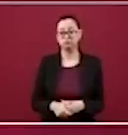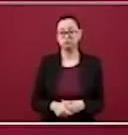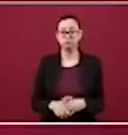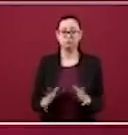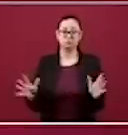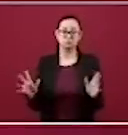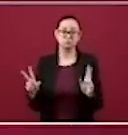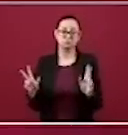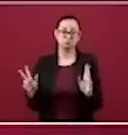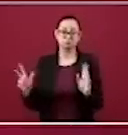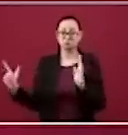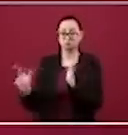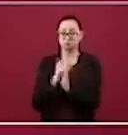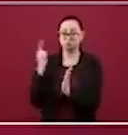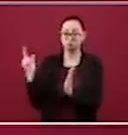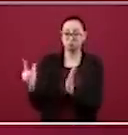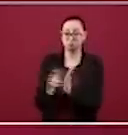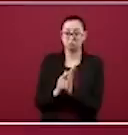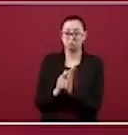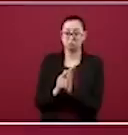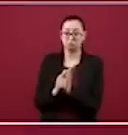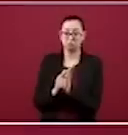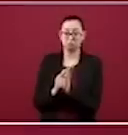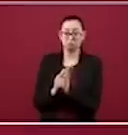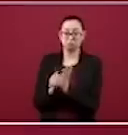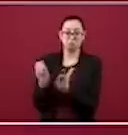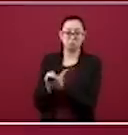legal que se tiene que